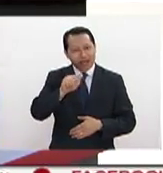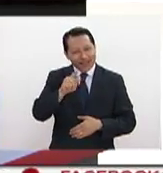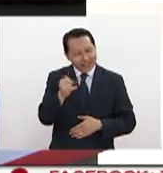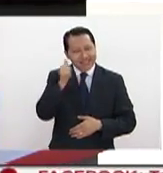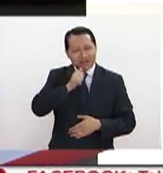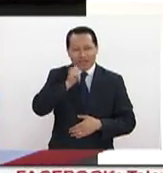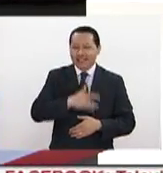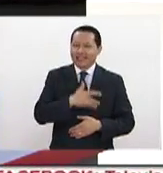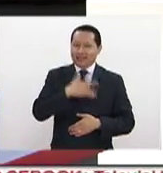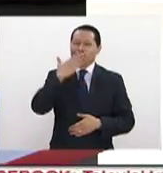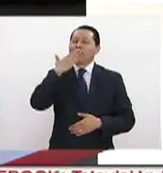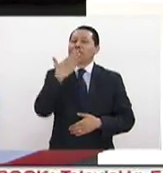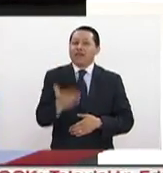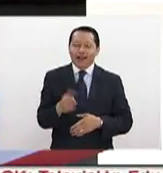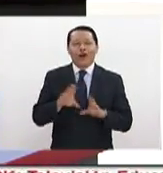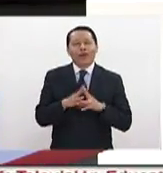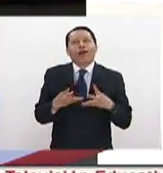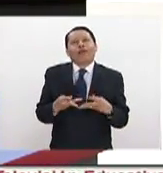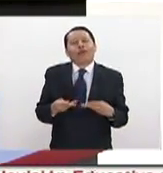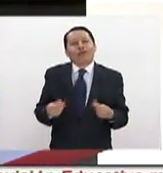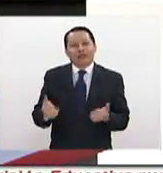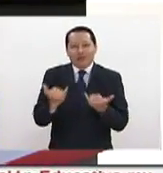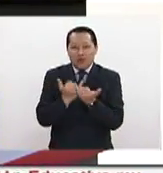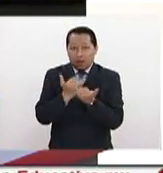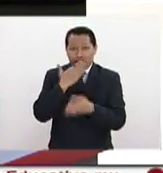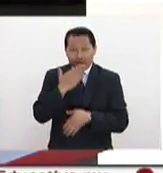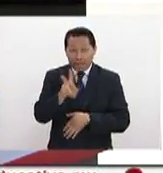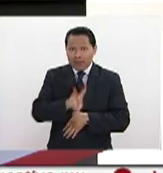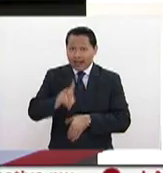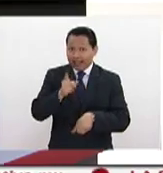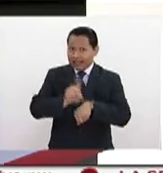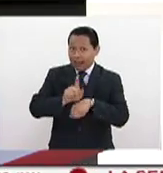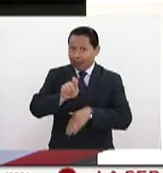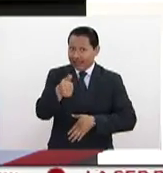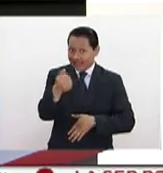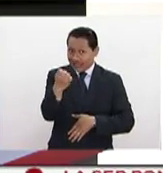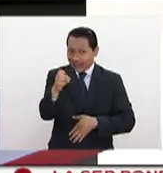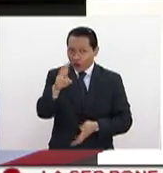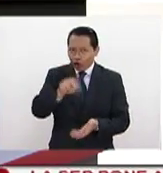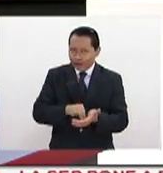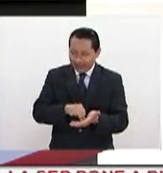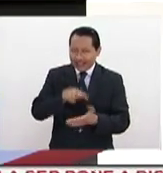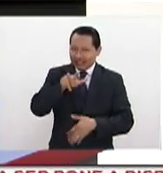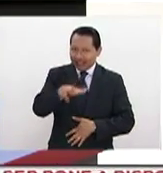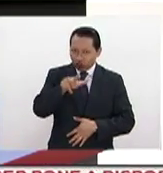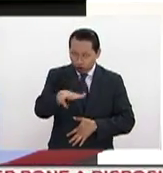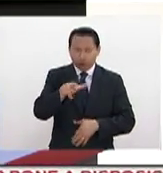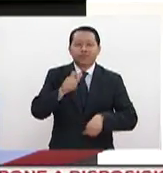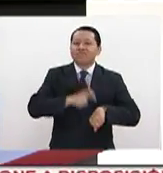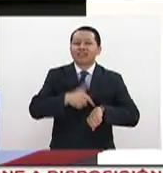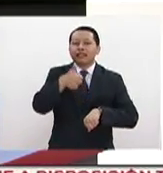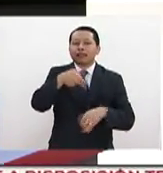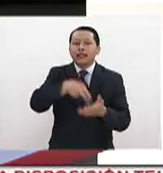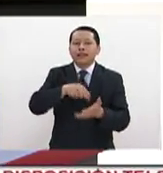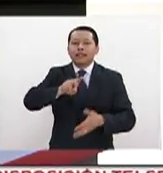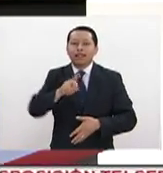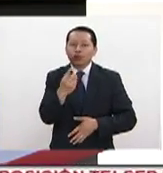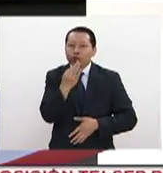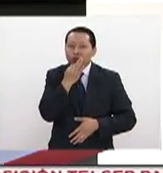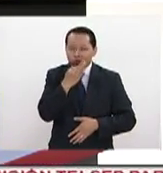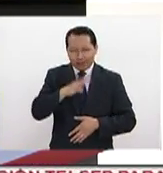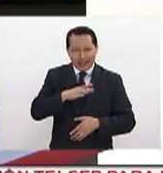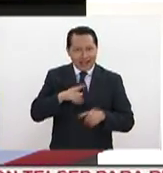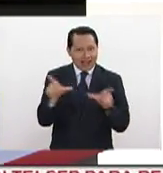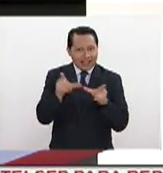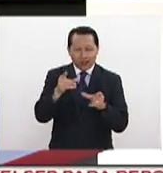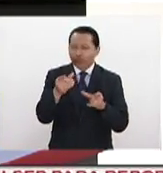bien, un respiro del fin de semana. Es un placer saludarte esta mañana del viernes 26 de enero del 2018. Son las 6:31. Estamos listos para